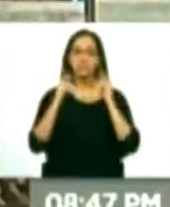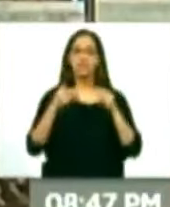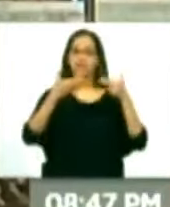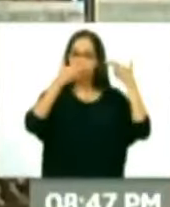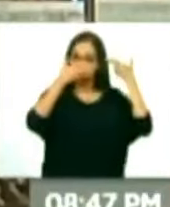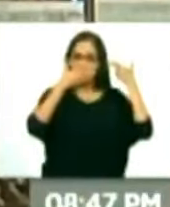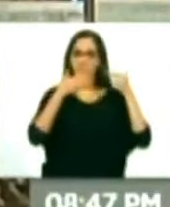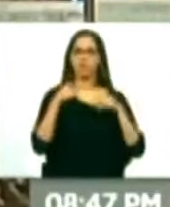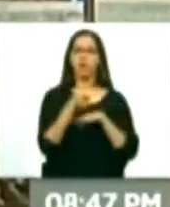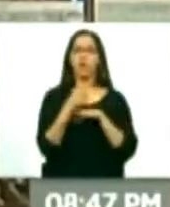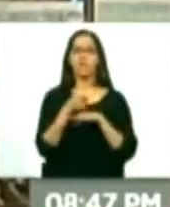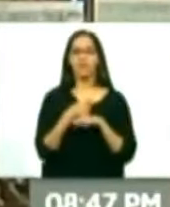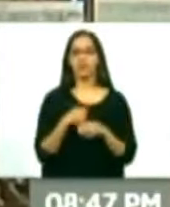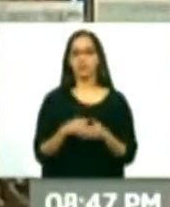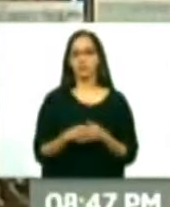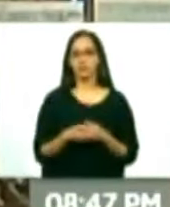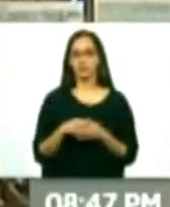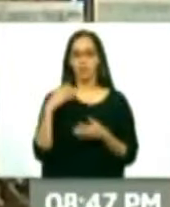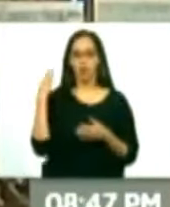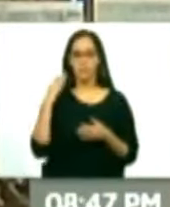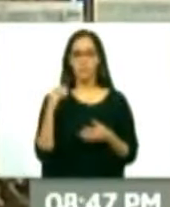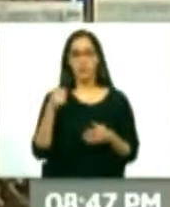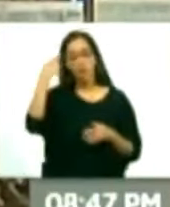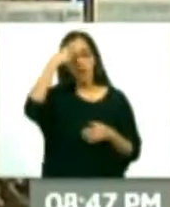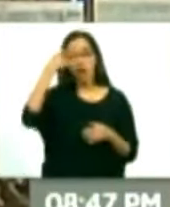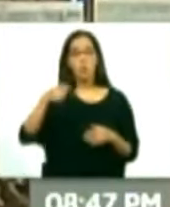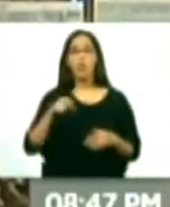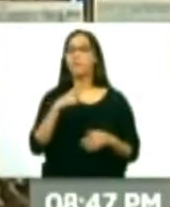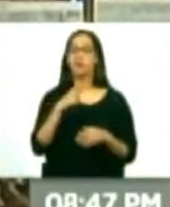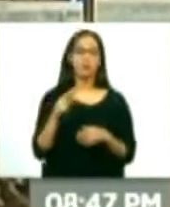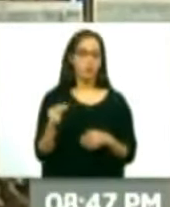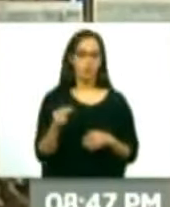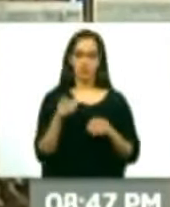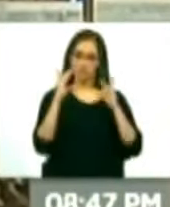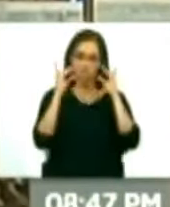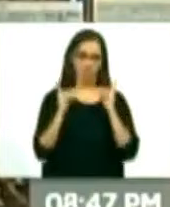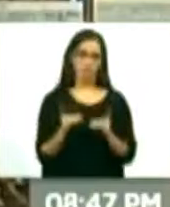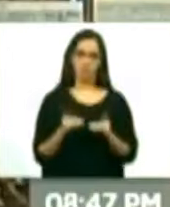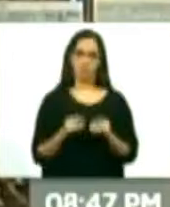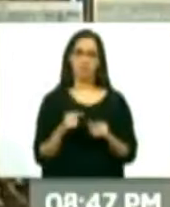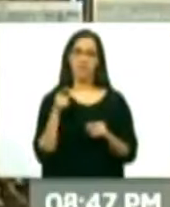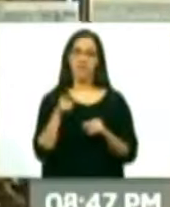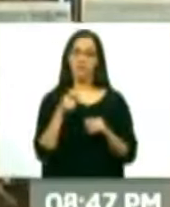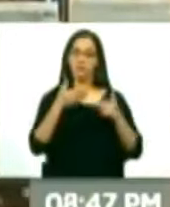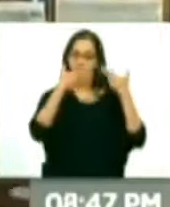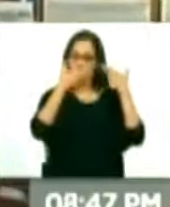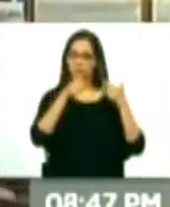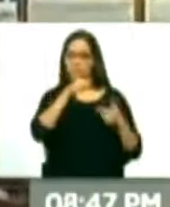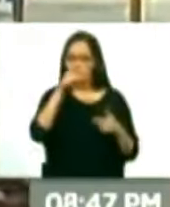dicho, eso no lo decide el pueblo colombiano, eso lo deciden los paramilitares y narcotraficantes que gobiernan Colombia.